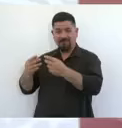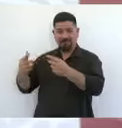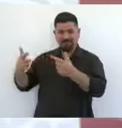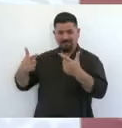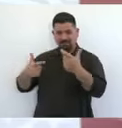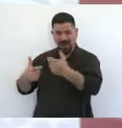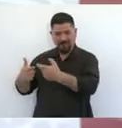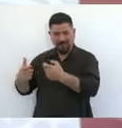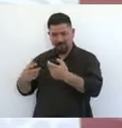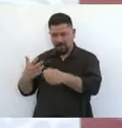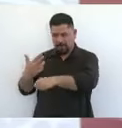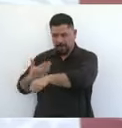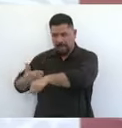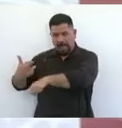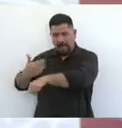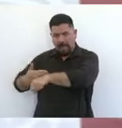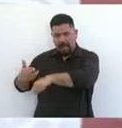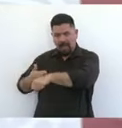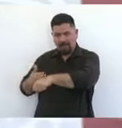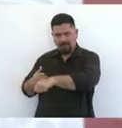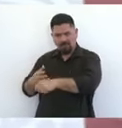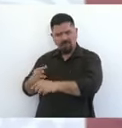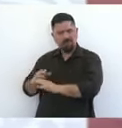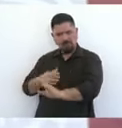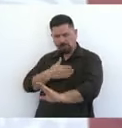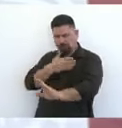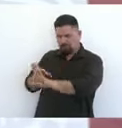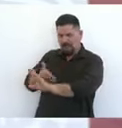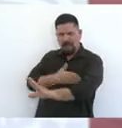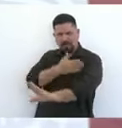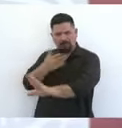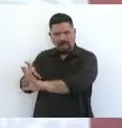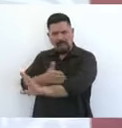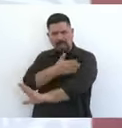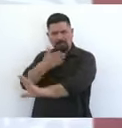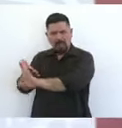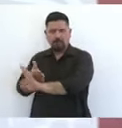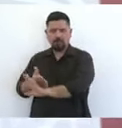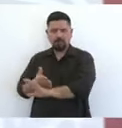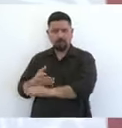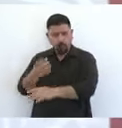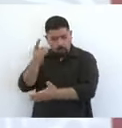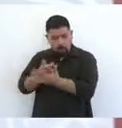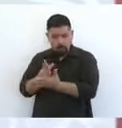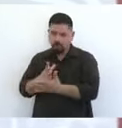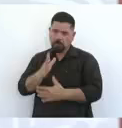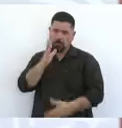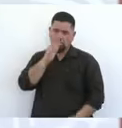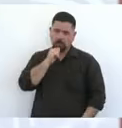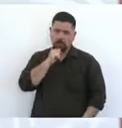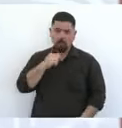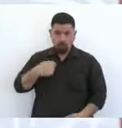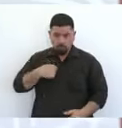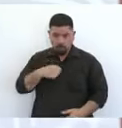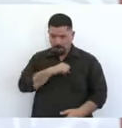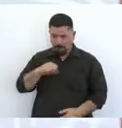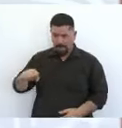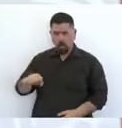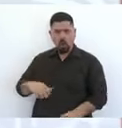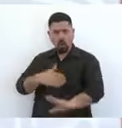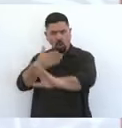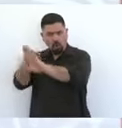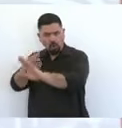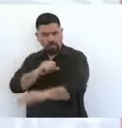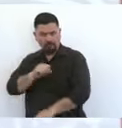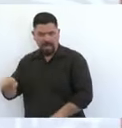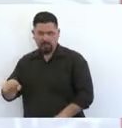solamente con medidas coercitivas. No se puede enfrentar el mal con el mal. El